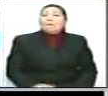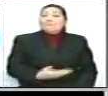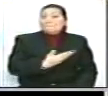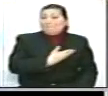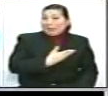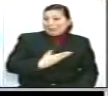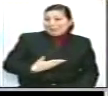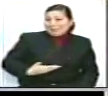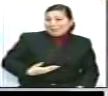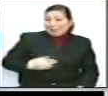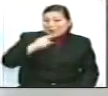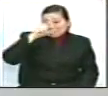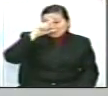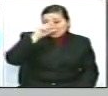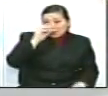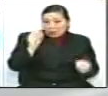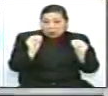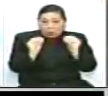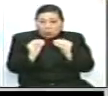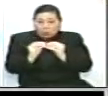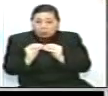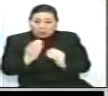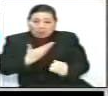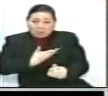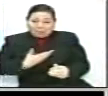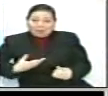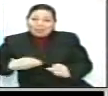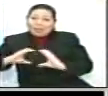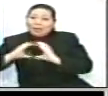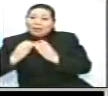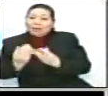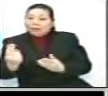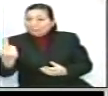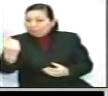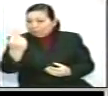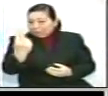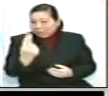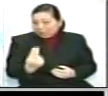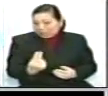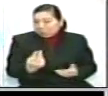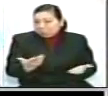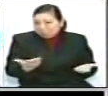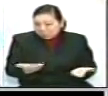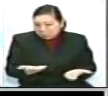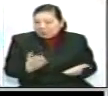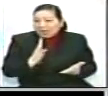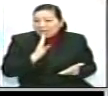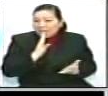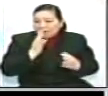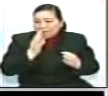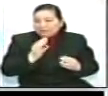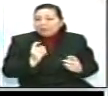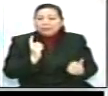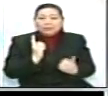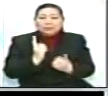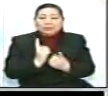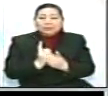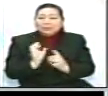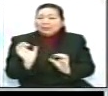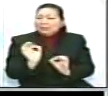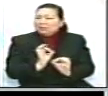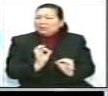el Ejecutivo, así como invitar al presidente, al jefe de Estado, Martín Vizcarra, al diálogo franco, directo y